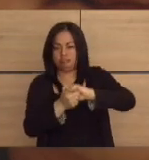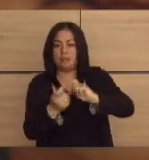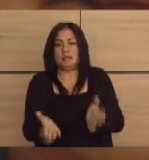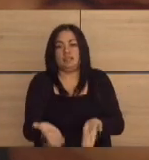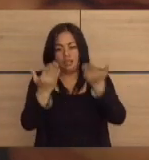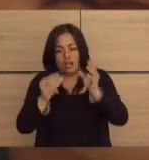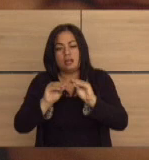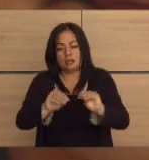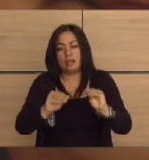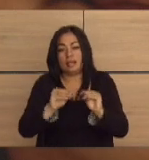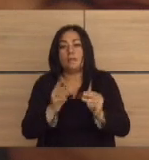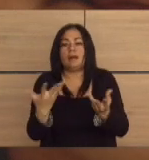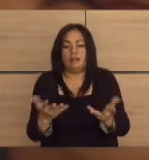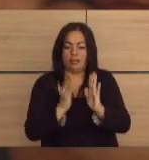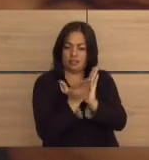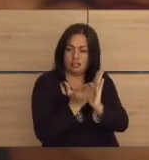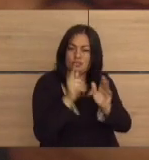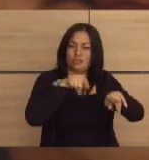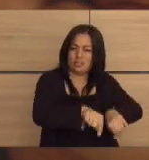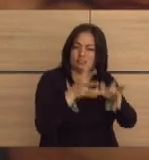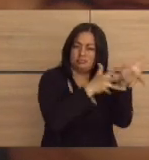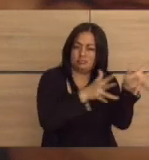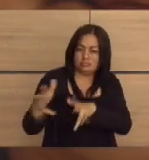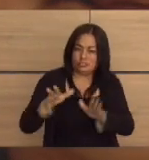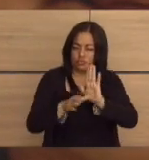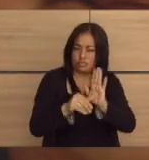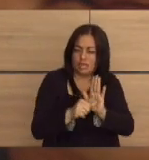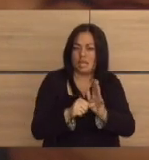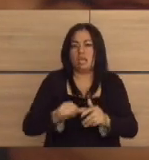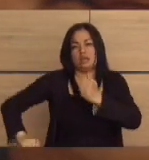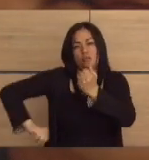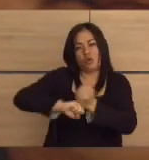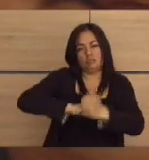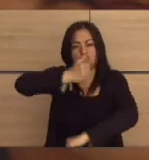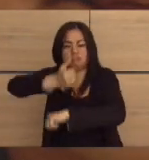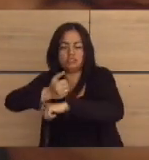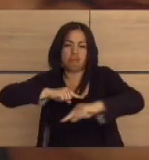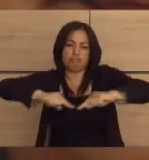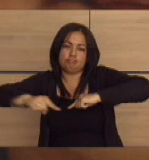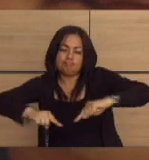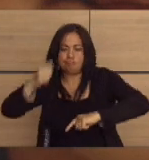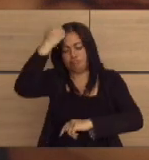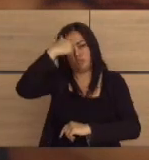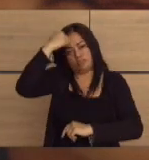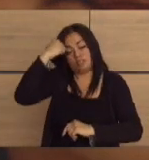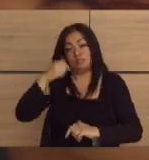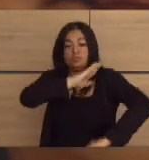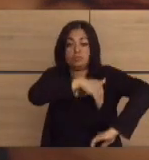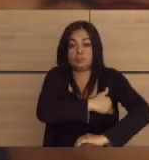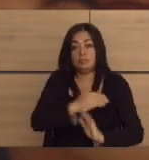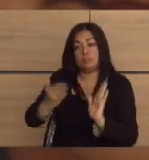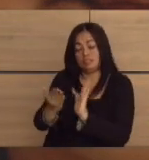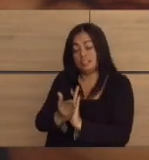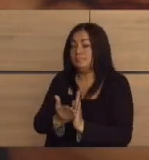sociales y trabajemos de la mano de los rectores, de nuestros coordinadores y de los maestros. Como ministerio valoramos mucho esta